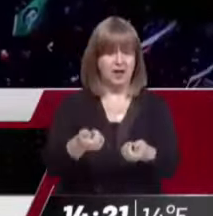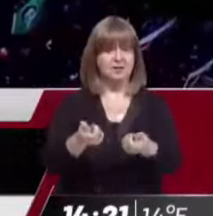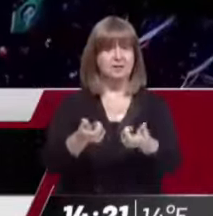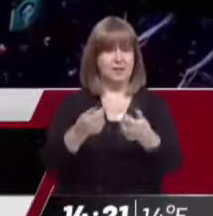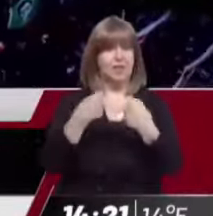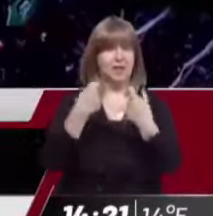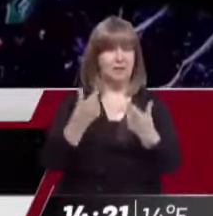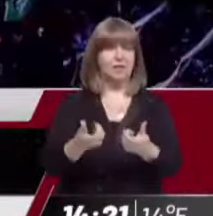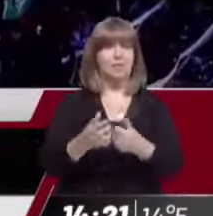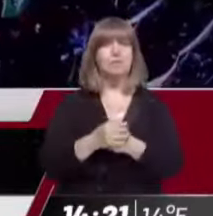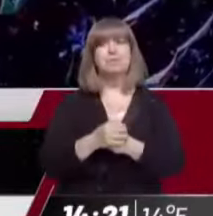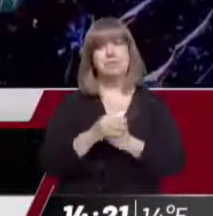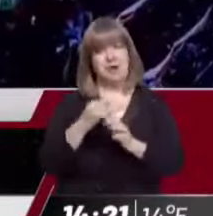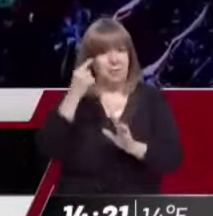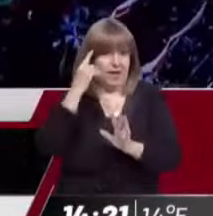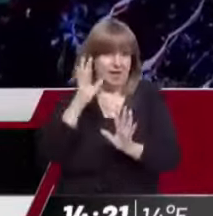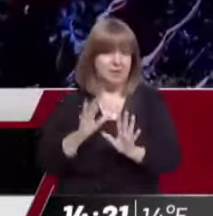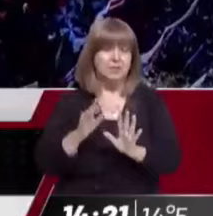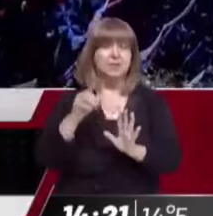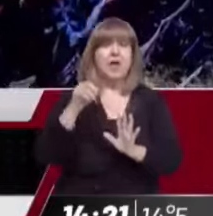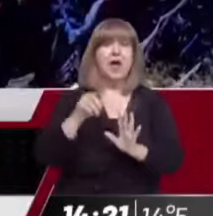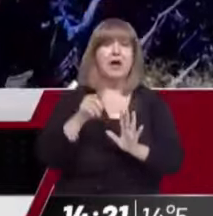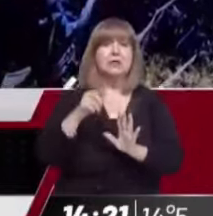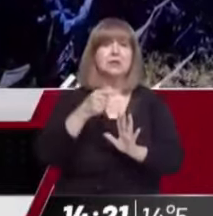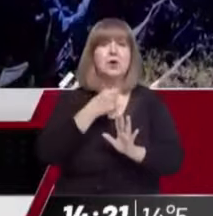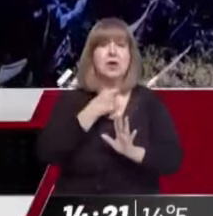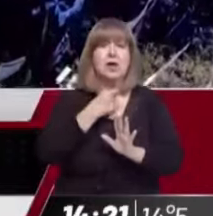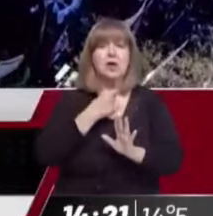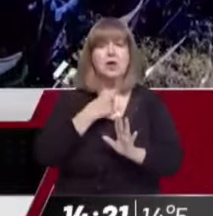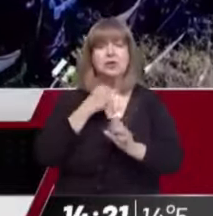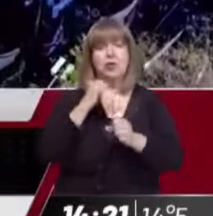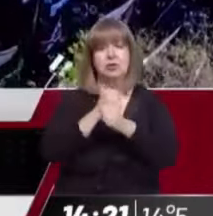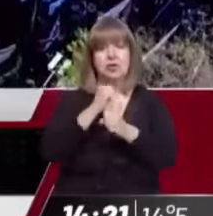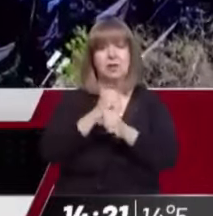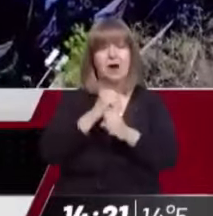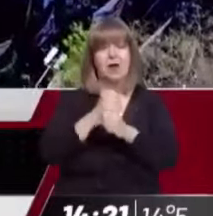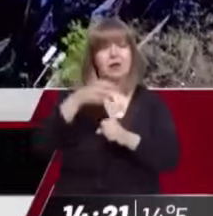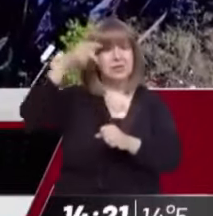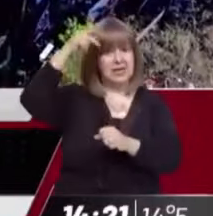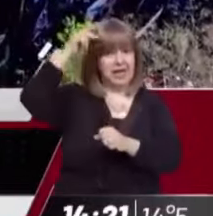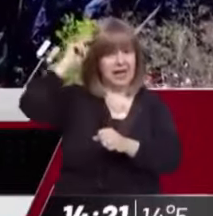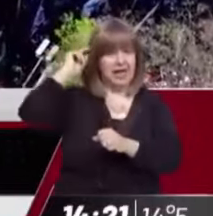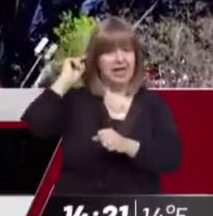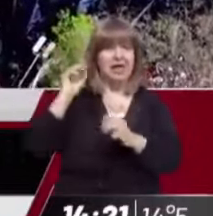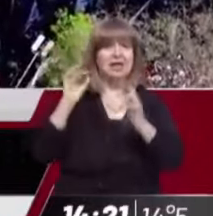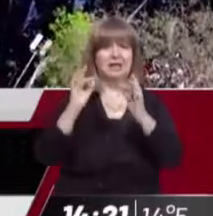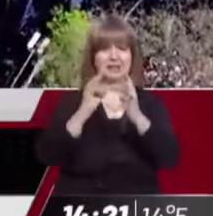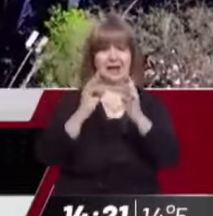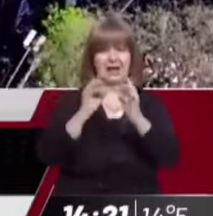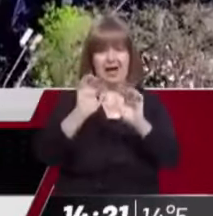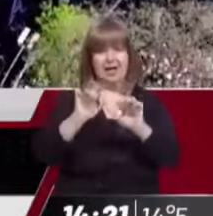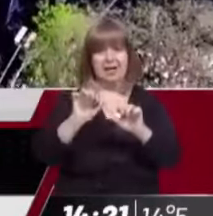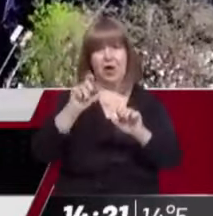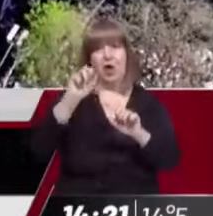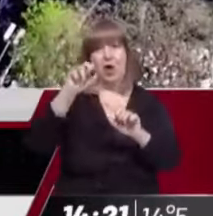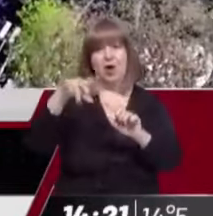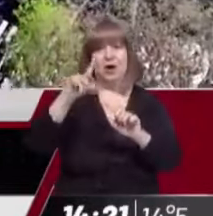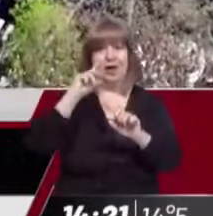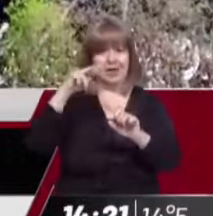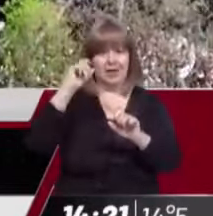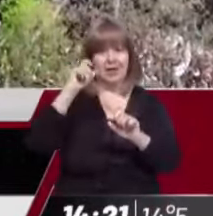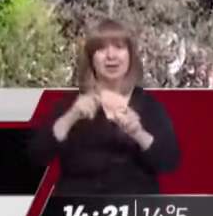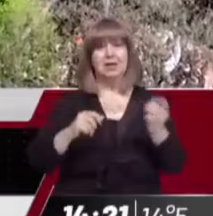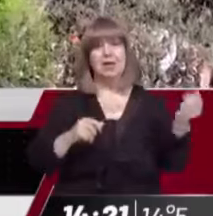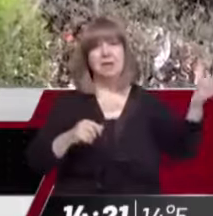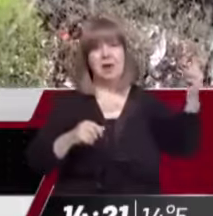o sea, algunos, la mayoría, debe trabajar aquí. Yo, en mi caso, trabajo en Chile, online. Pero todo lo que yo recibo de Chile